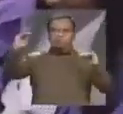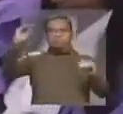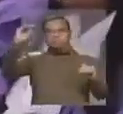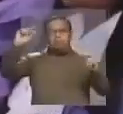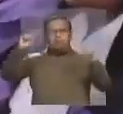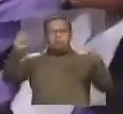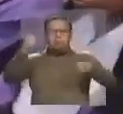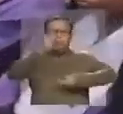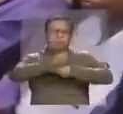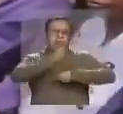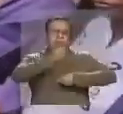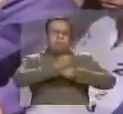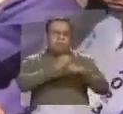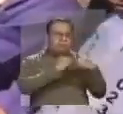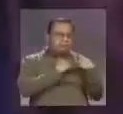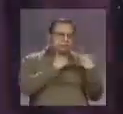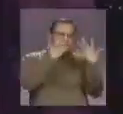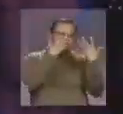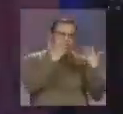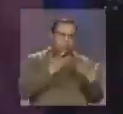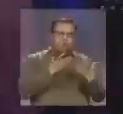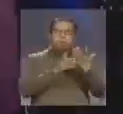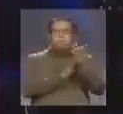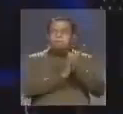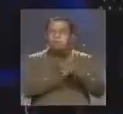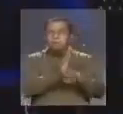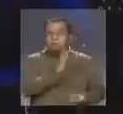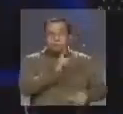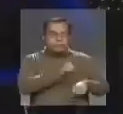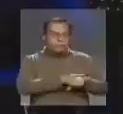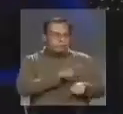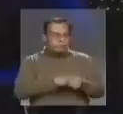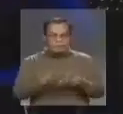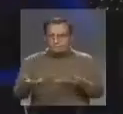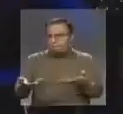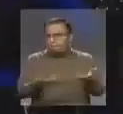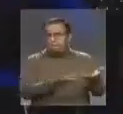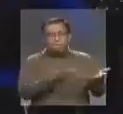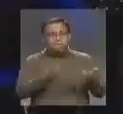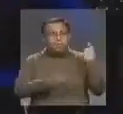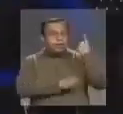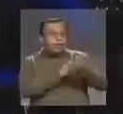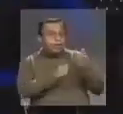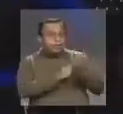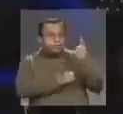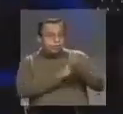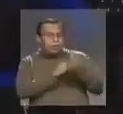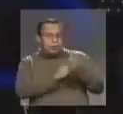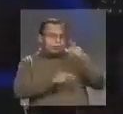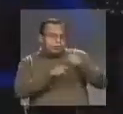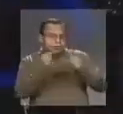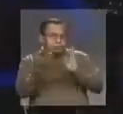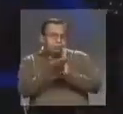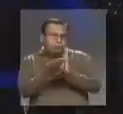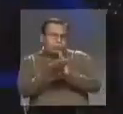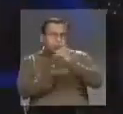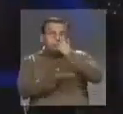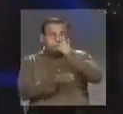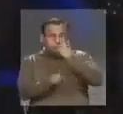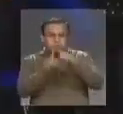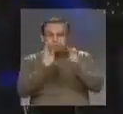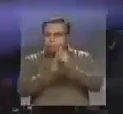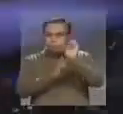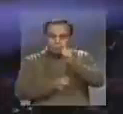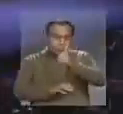distribución de estos trabajos, habían caído en una pobreza de tiempo que les impidió durante años retomar sus estudios, pues